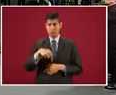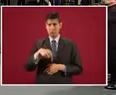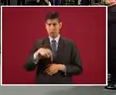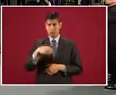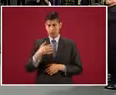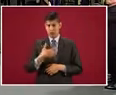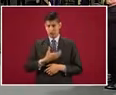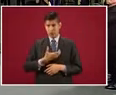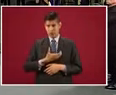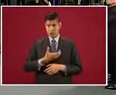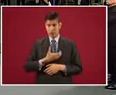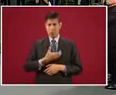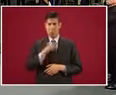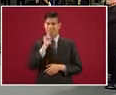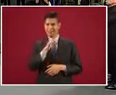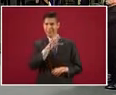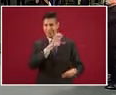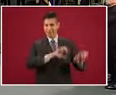a empresarios,